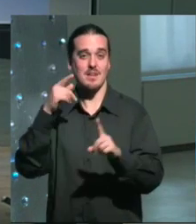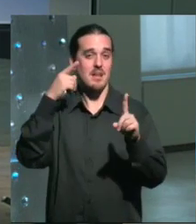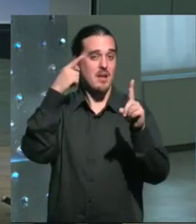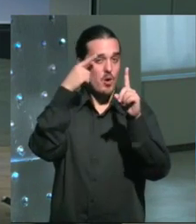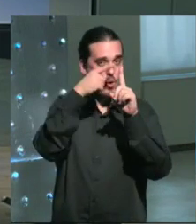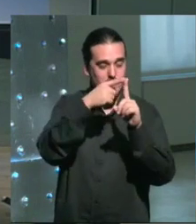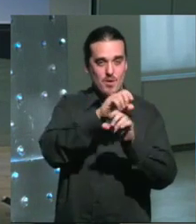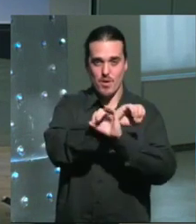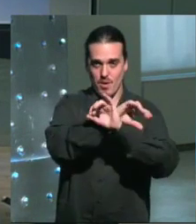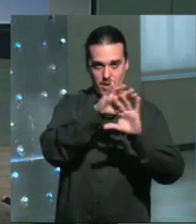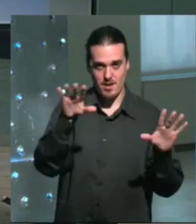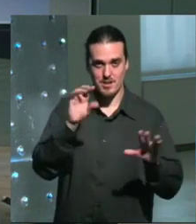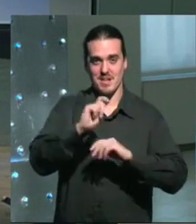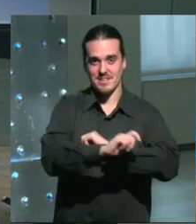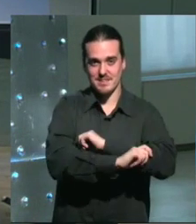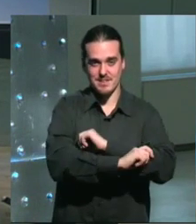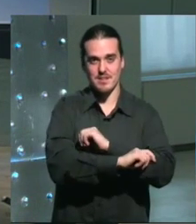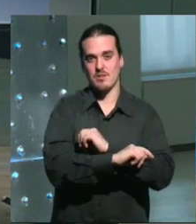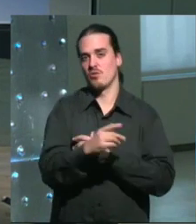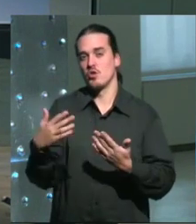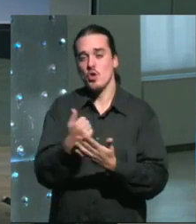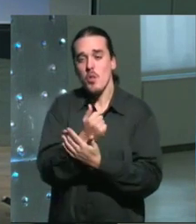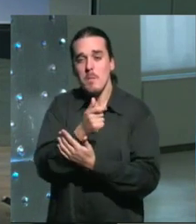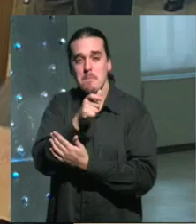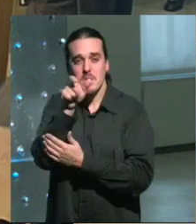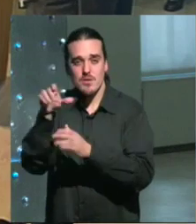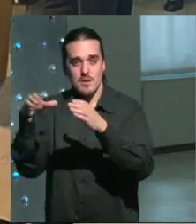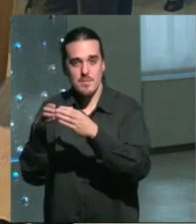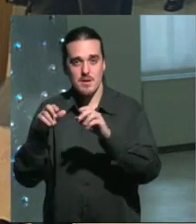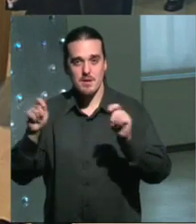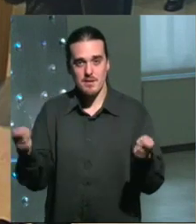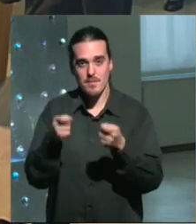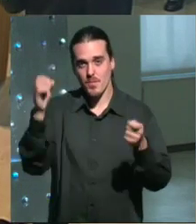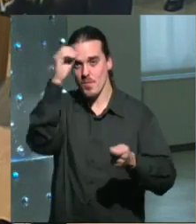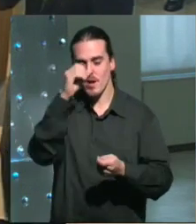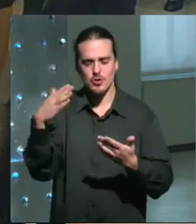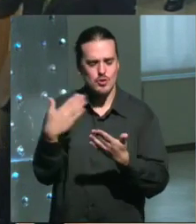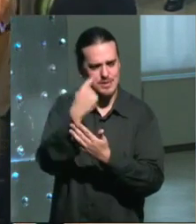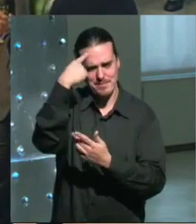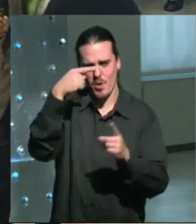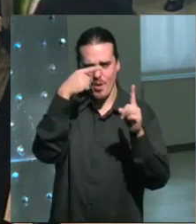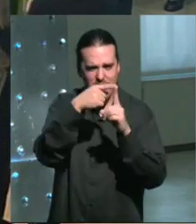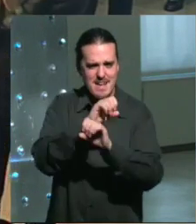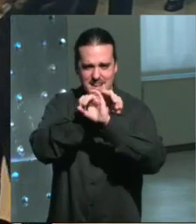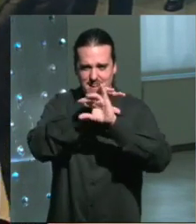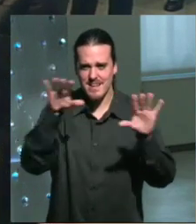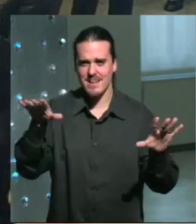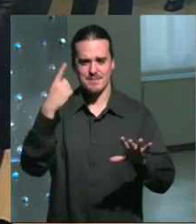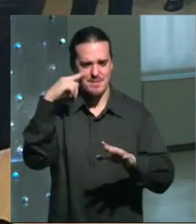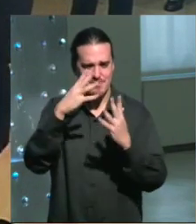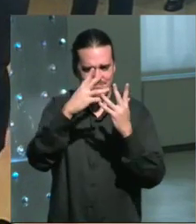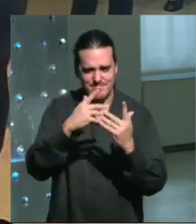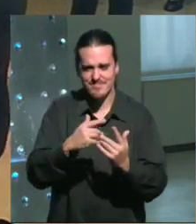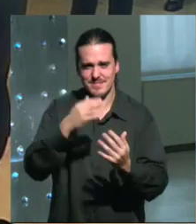y estrategia. Todos en la campaña de Obama sabíamos lo que teníamos que hacer. De manera clara, inequívoca, cuantificable, cuáles